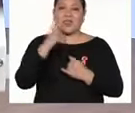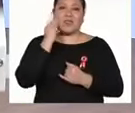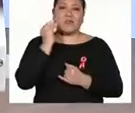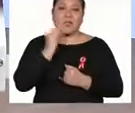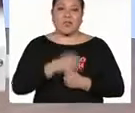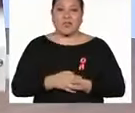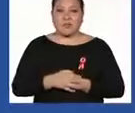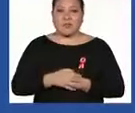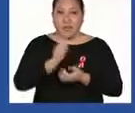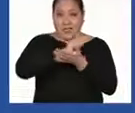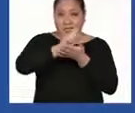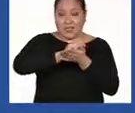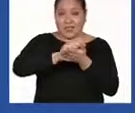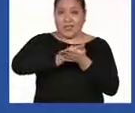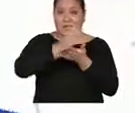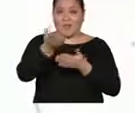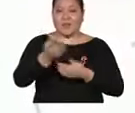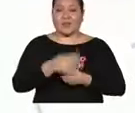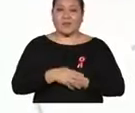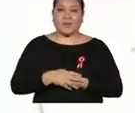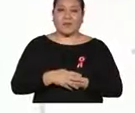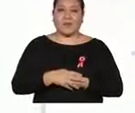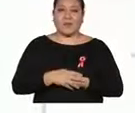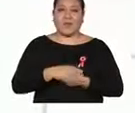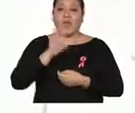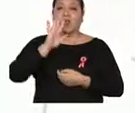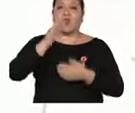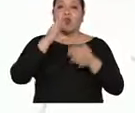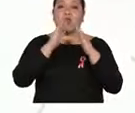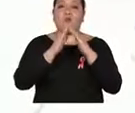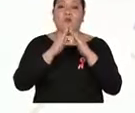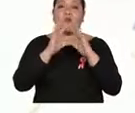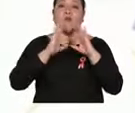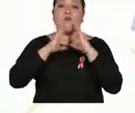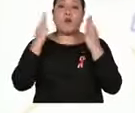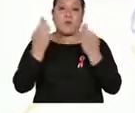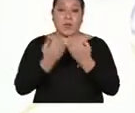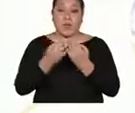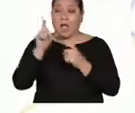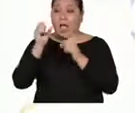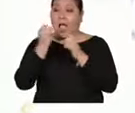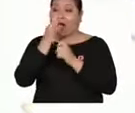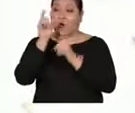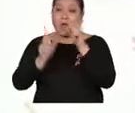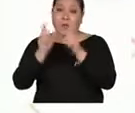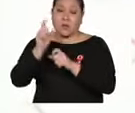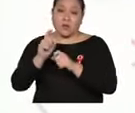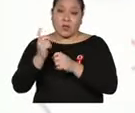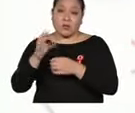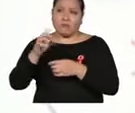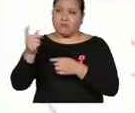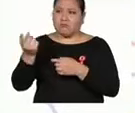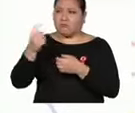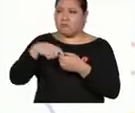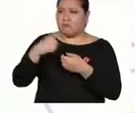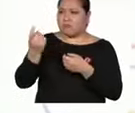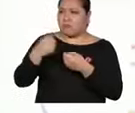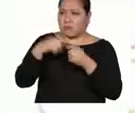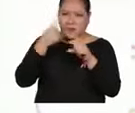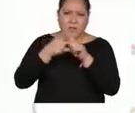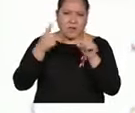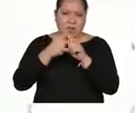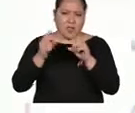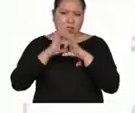experiencia. Anótalas. ¿Dentro de tu familia hay personas que provienen de distintas culturas? ¿Cuáles